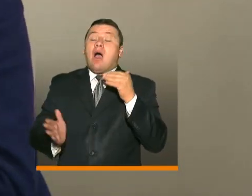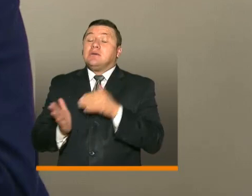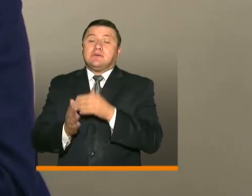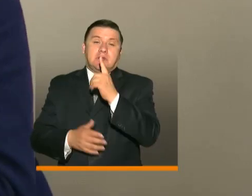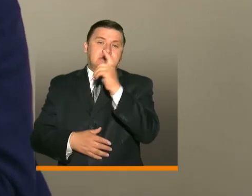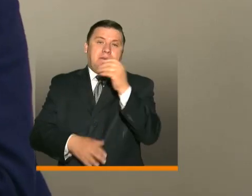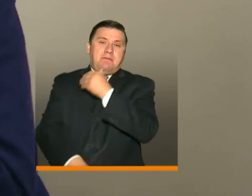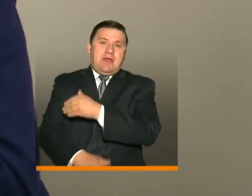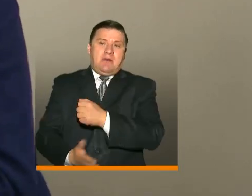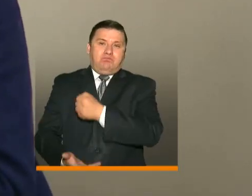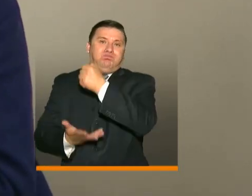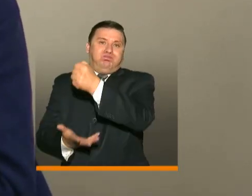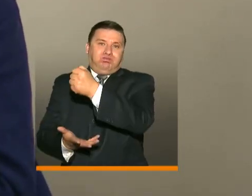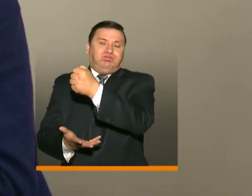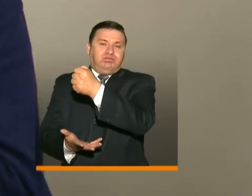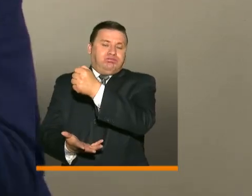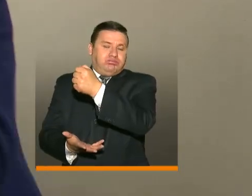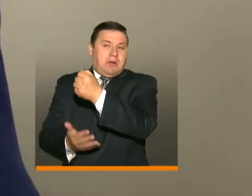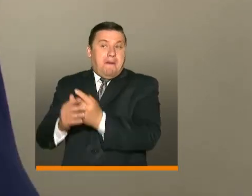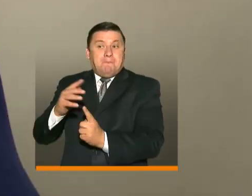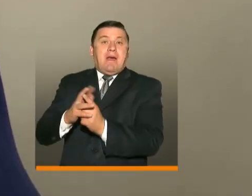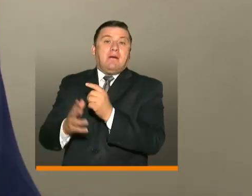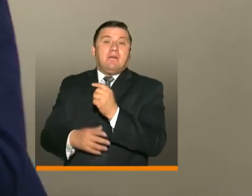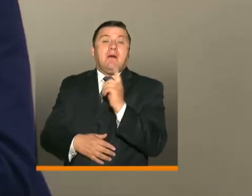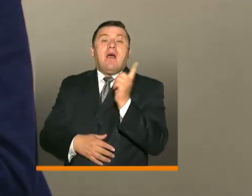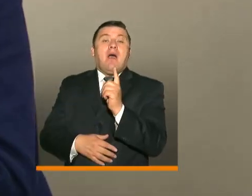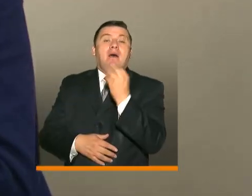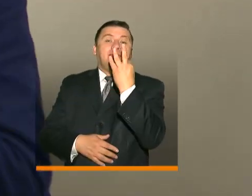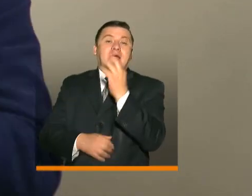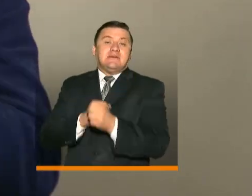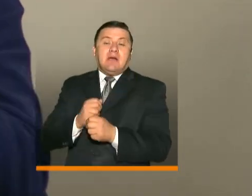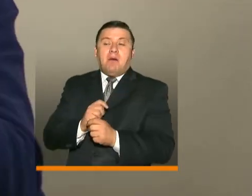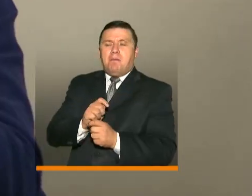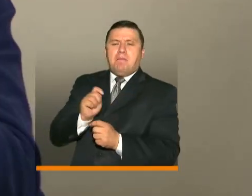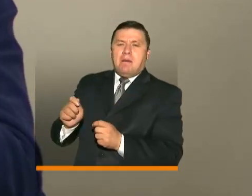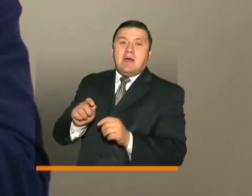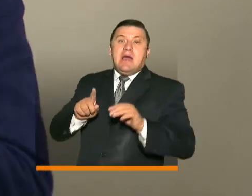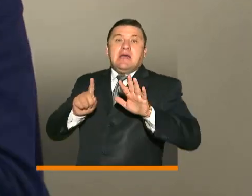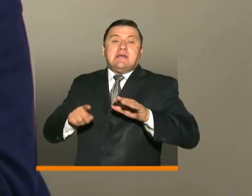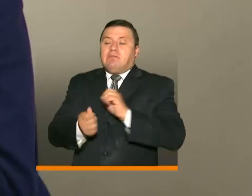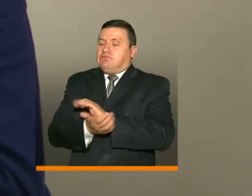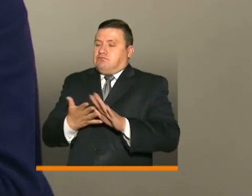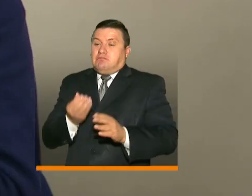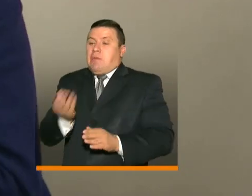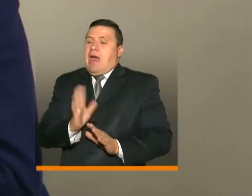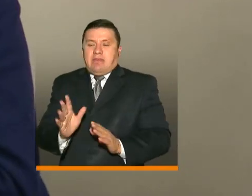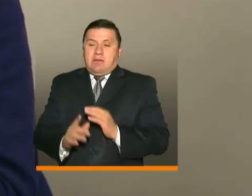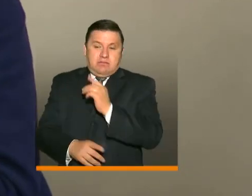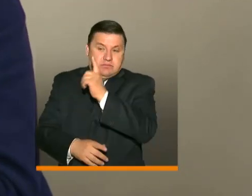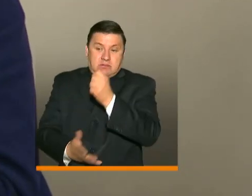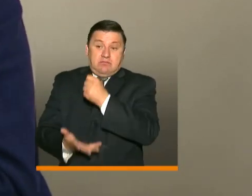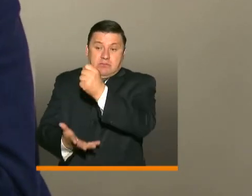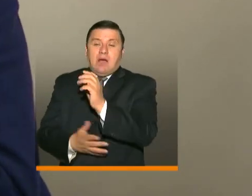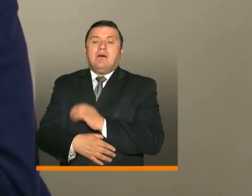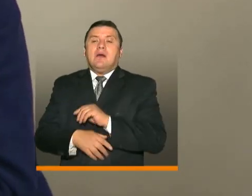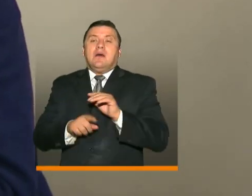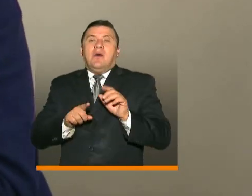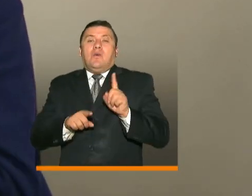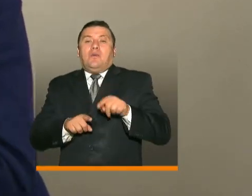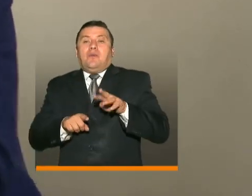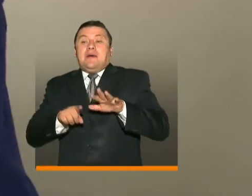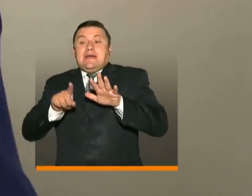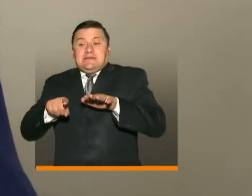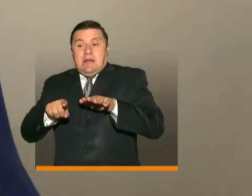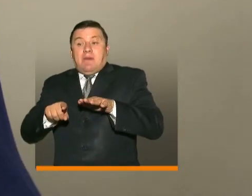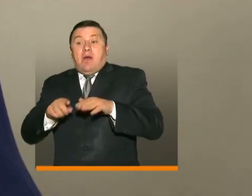pesos de capital, 3 años de periodo, 6 meses de gracia, con una garantía del Fondo Nacional de